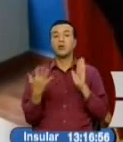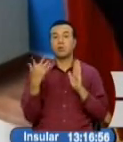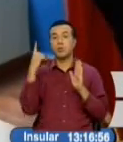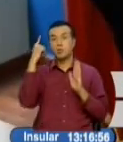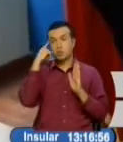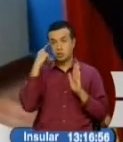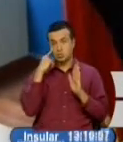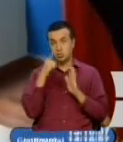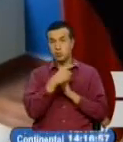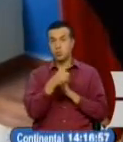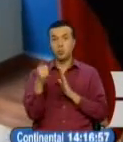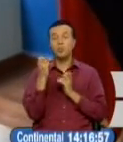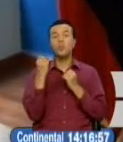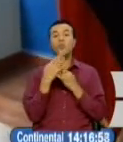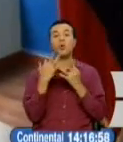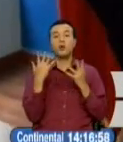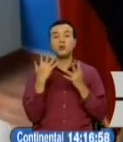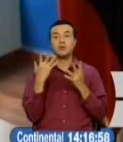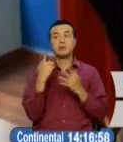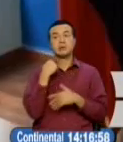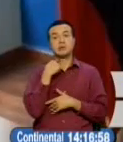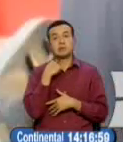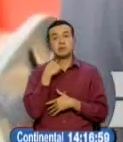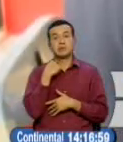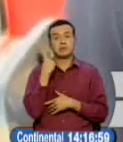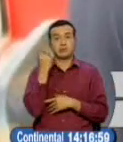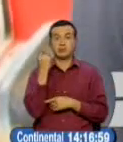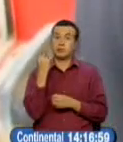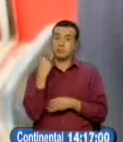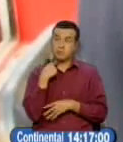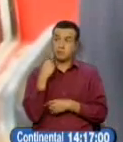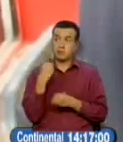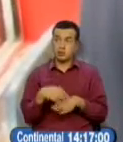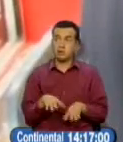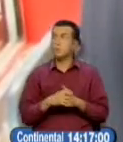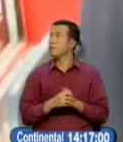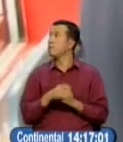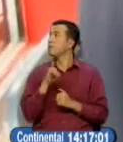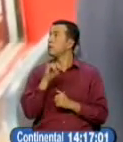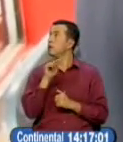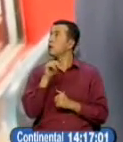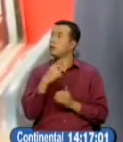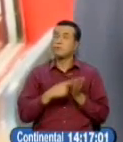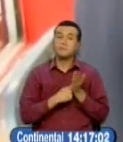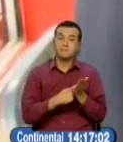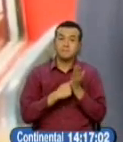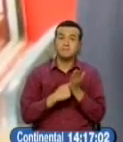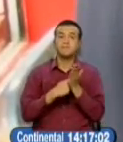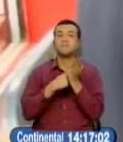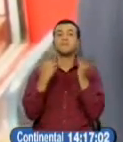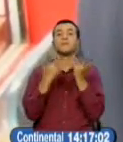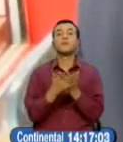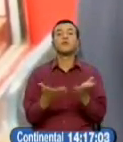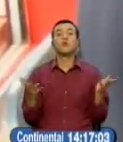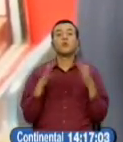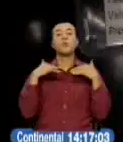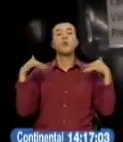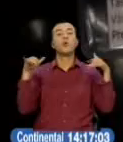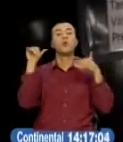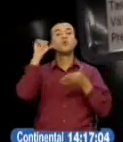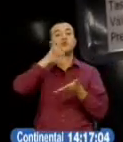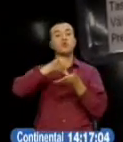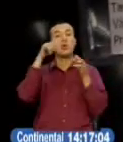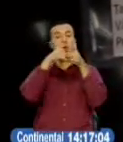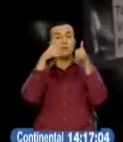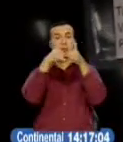Estado, estaríamos hablando incluso de defraudación tributaria. Diana Velastegui trabaja en uno de los almacenes de electrodomésticos de la ciudad.